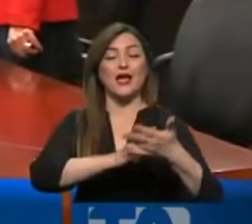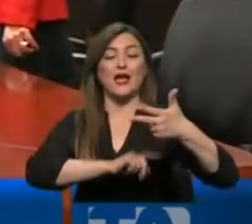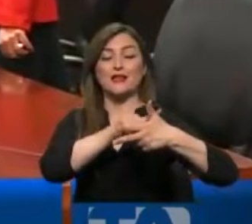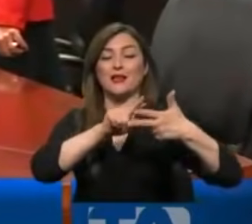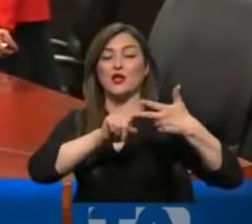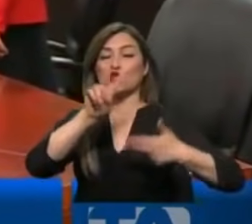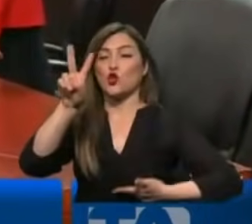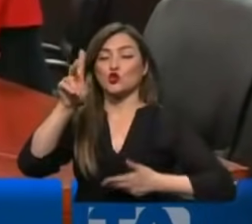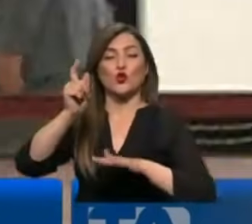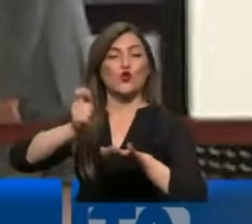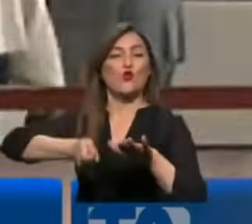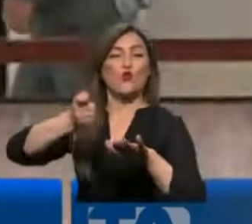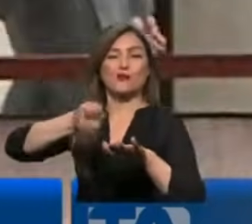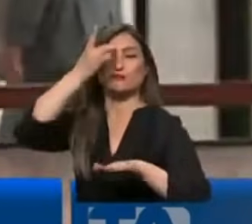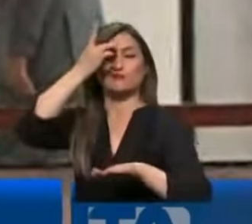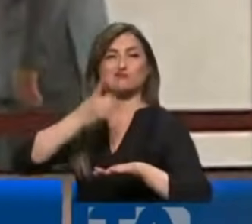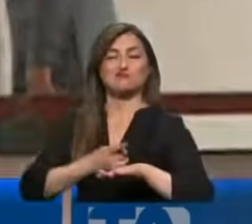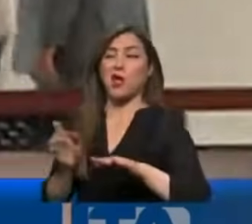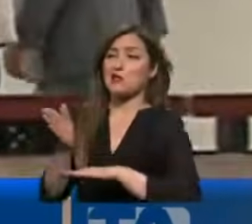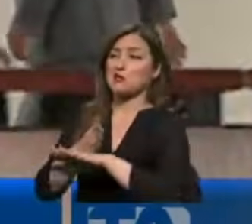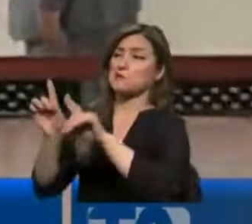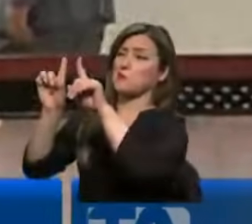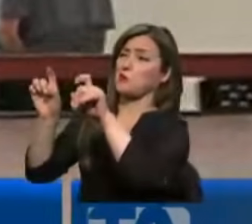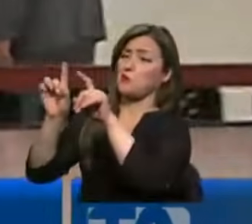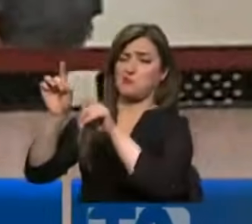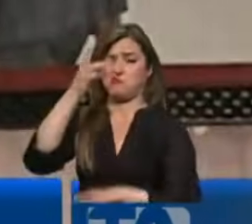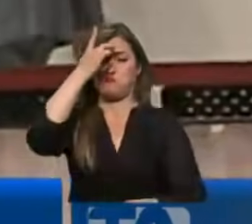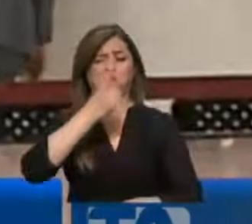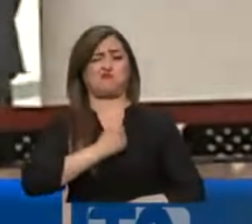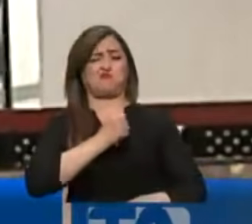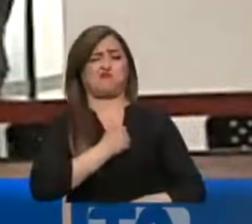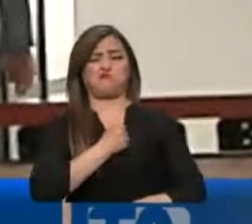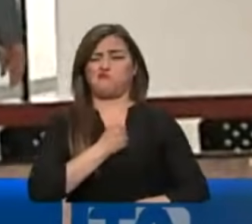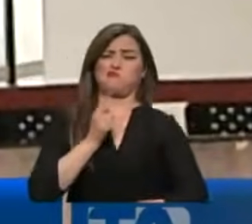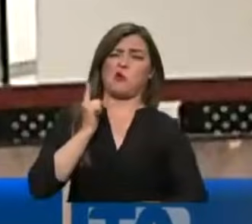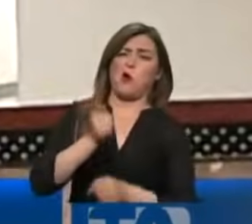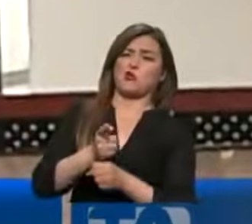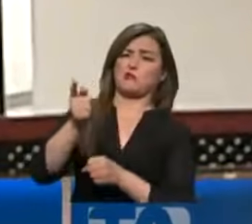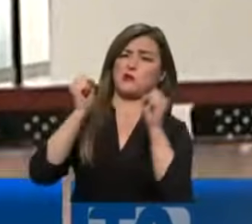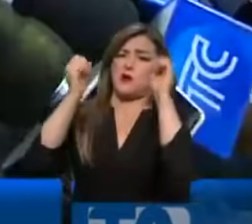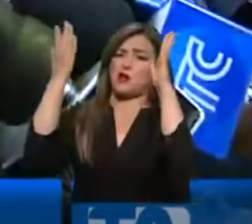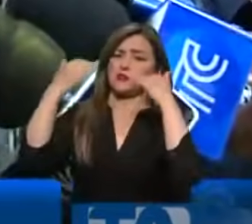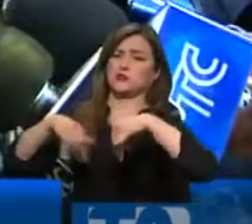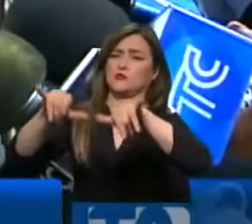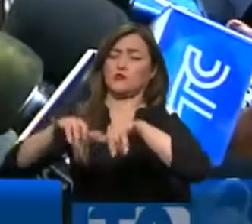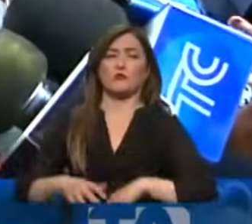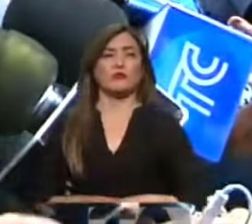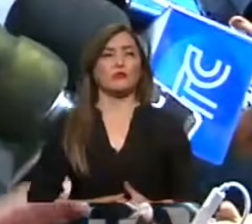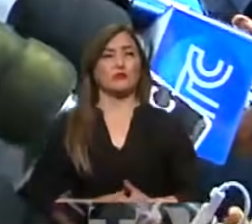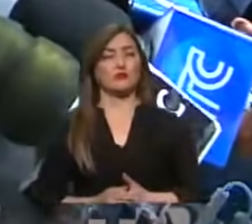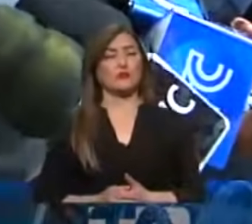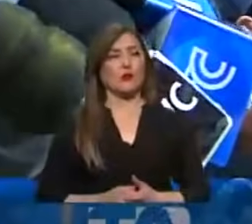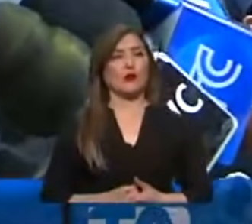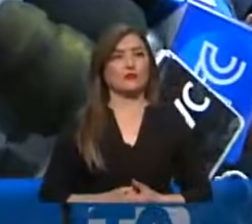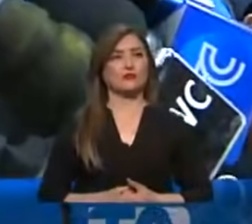haber resuelto algo no consultado y en base a un pronunciamiento irregular de la jueza Domínguez. Y por eso, por